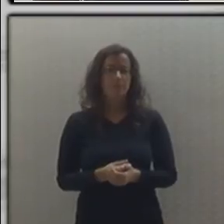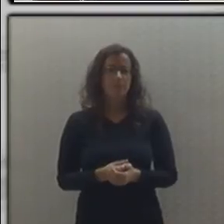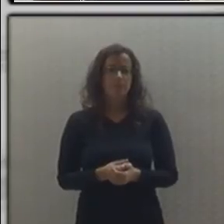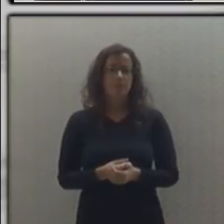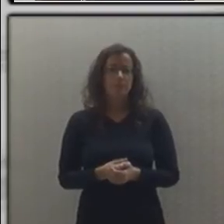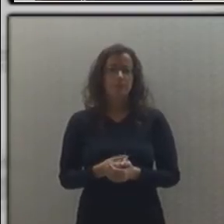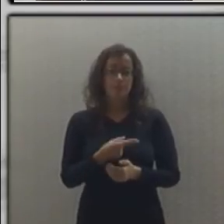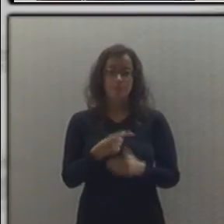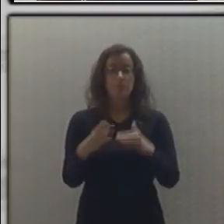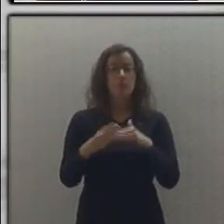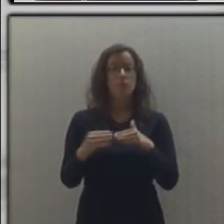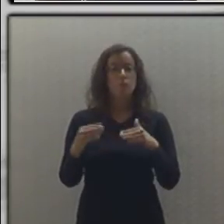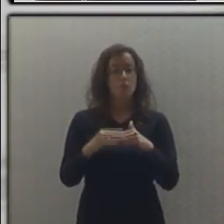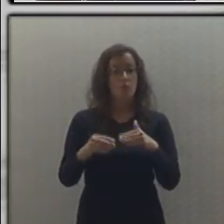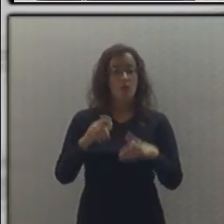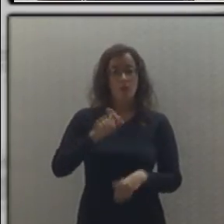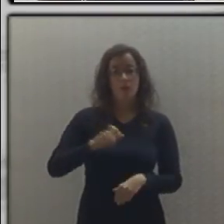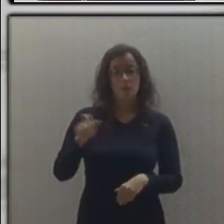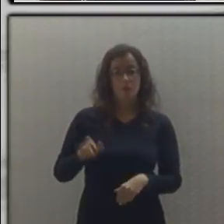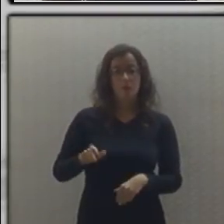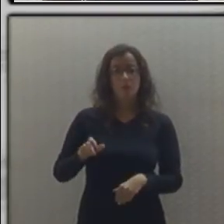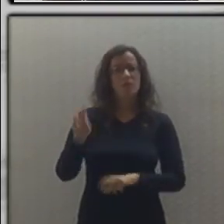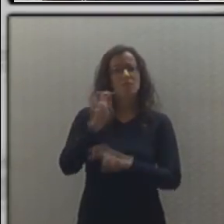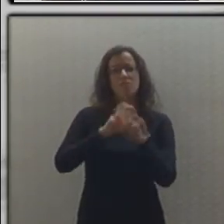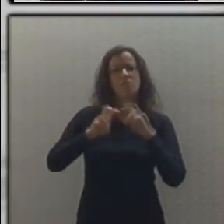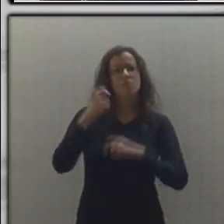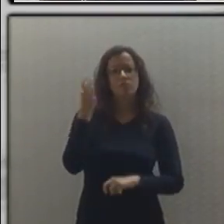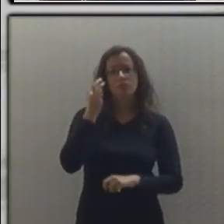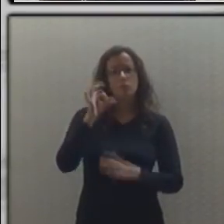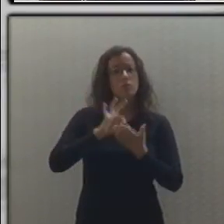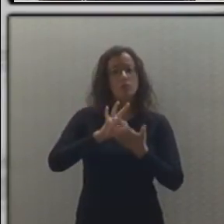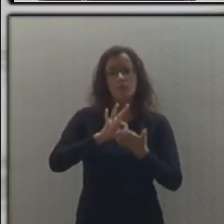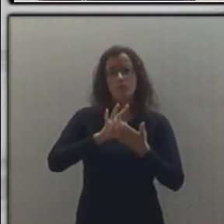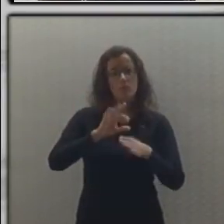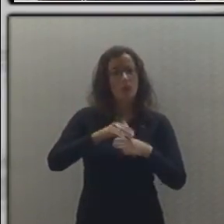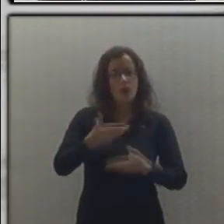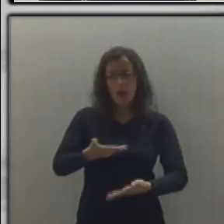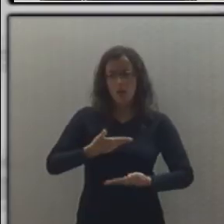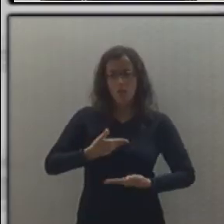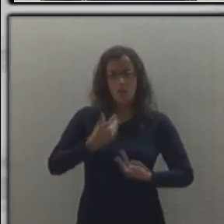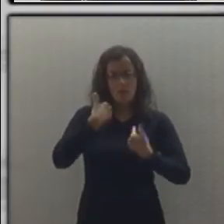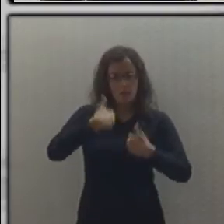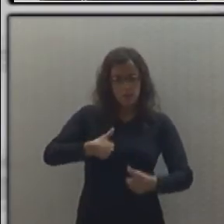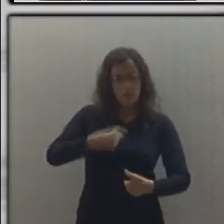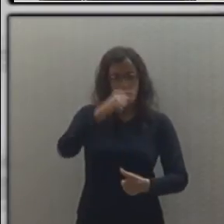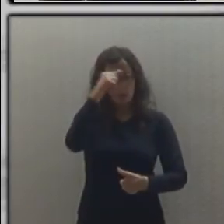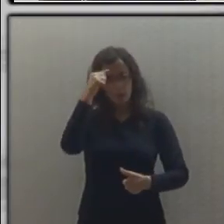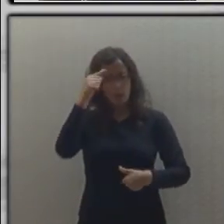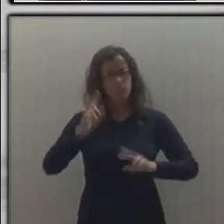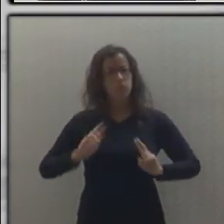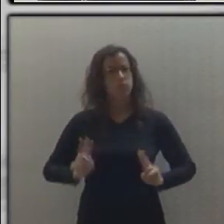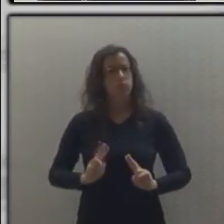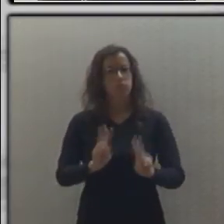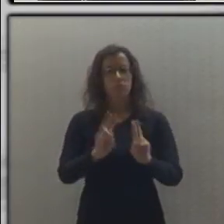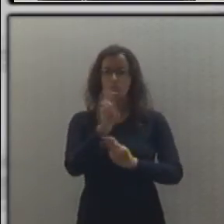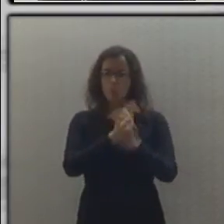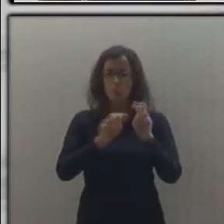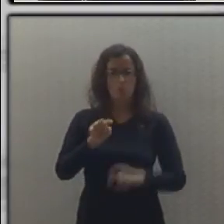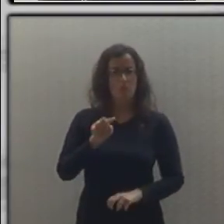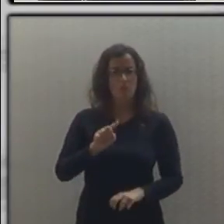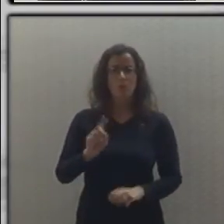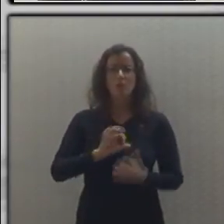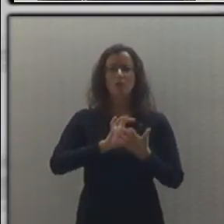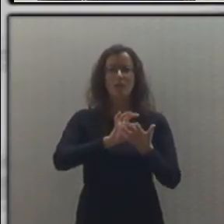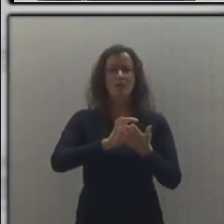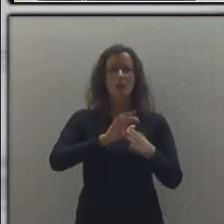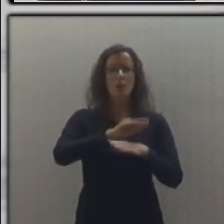Este tipo de usuarios en realidad lo que buscan es un servicio que les ayude a estar física y mentalmente activos, no unos servicios que cuiden de